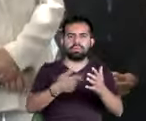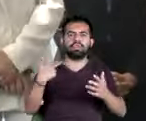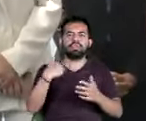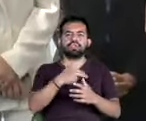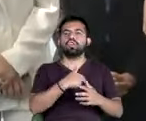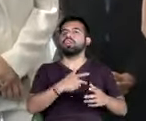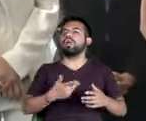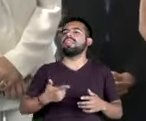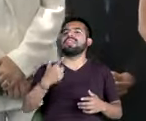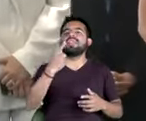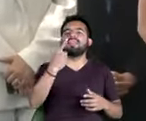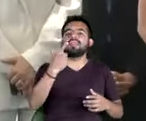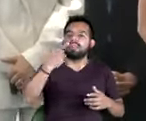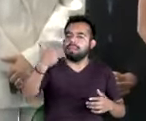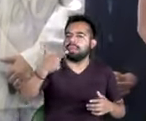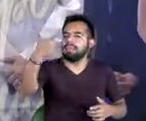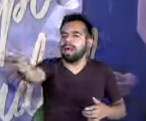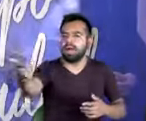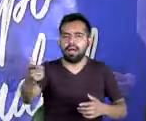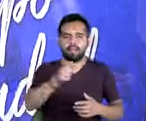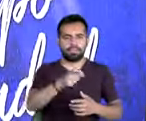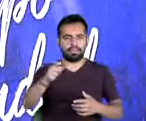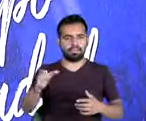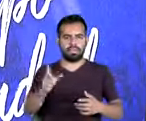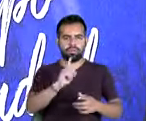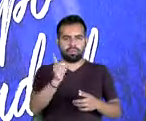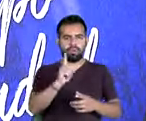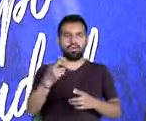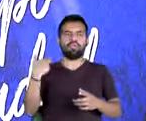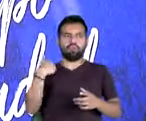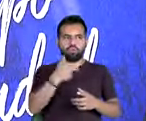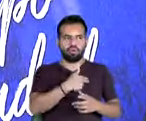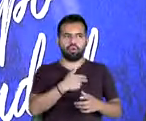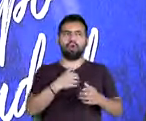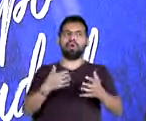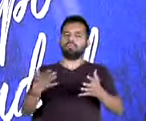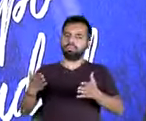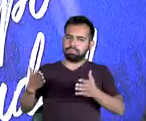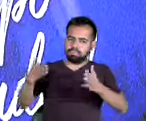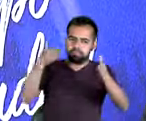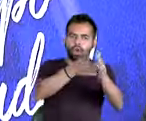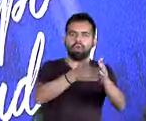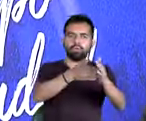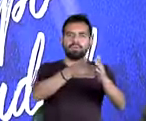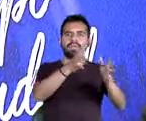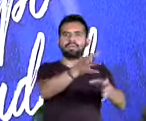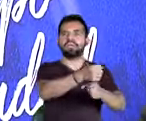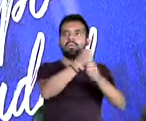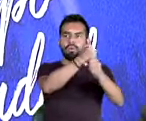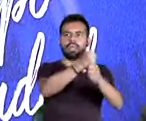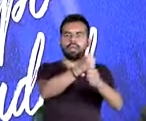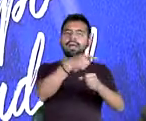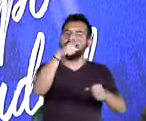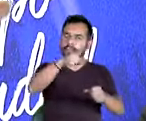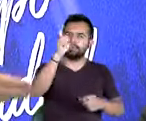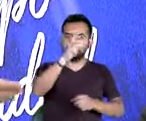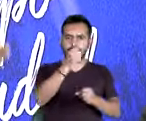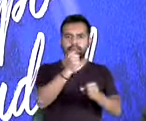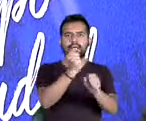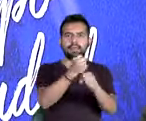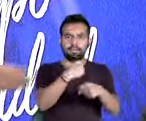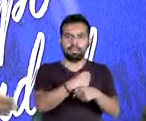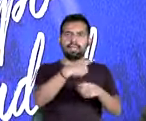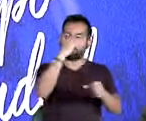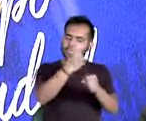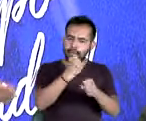gente, sino desarmando a la delincuencia, pero sobre todo armando de oportunidades a la ciudadanía, que es lo que tenemos que hacer. Con trabajo,